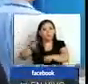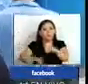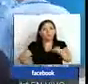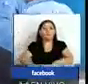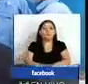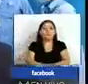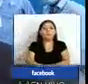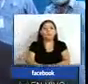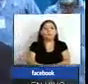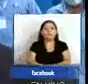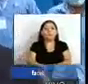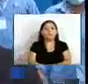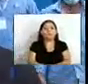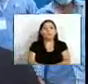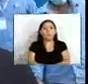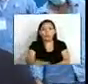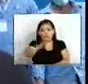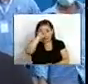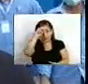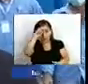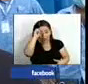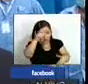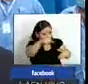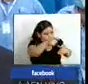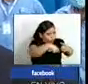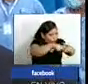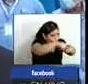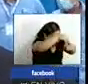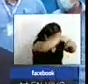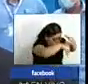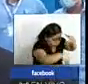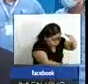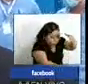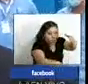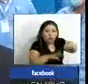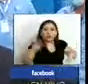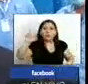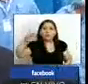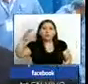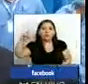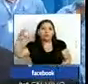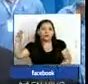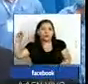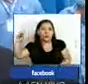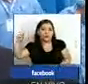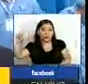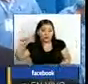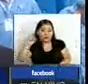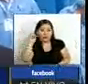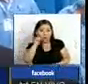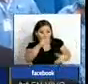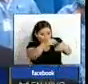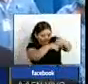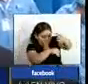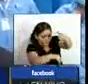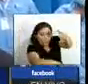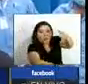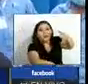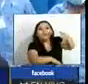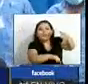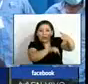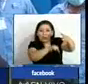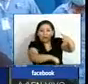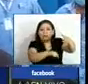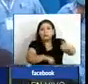Esto consiste en la perforación de un pozo profundo, perforamos a 300 metros de profundidad, donde encontramos un caudal actual